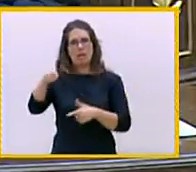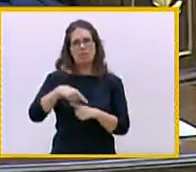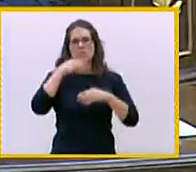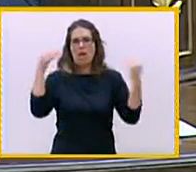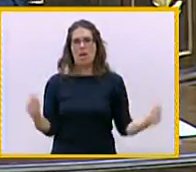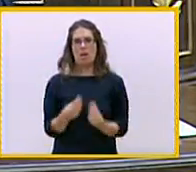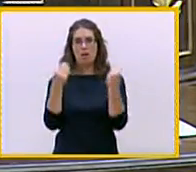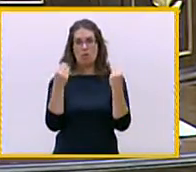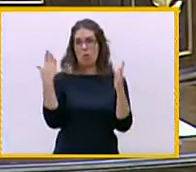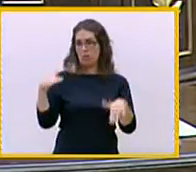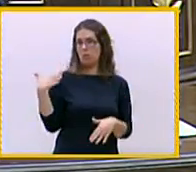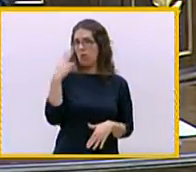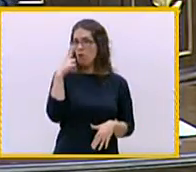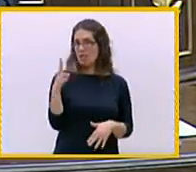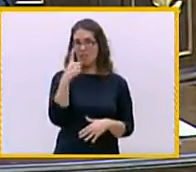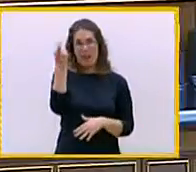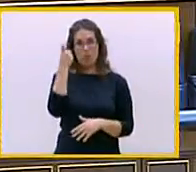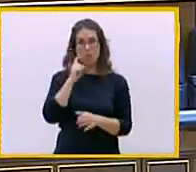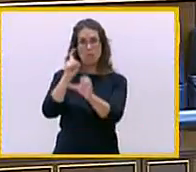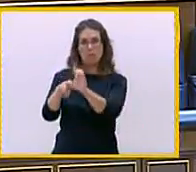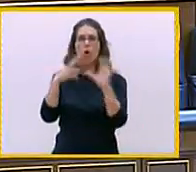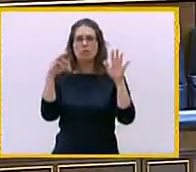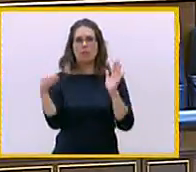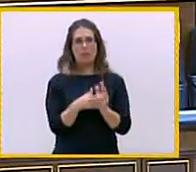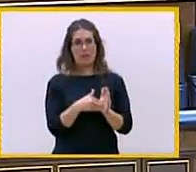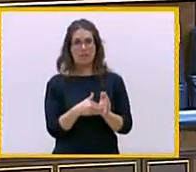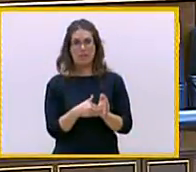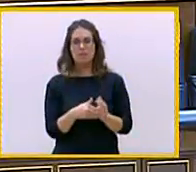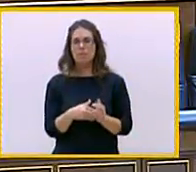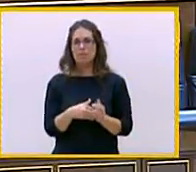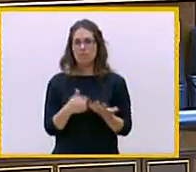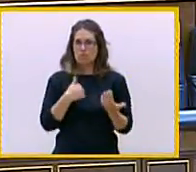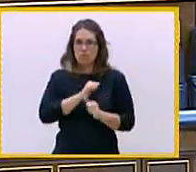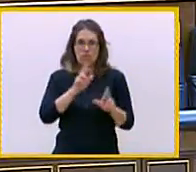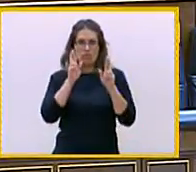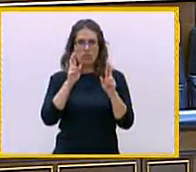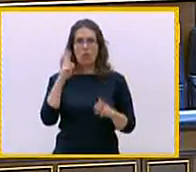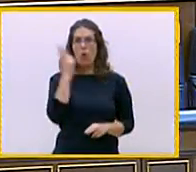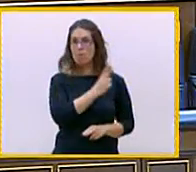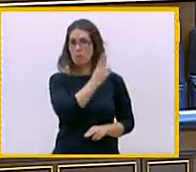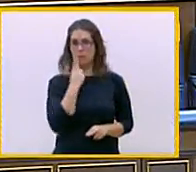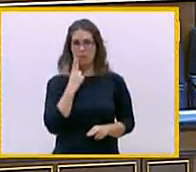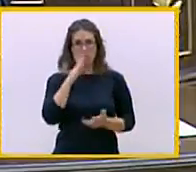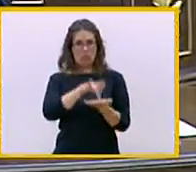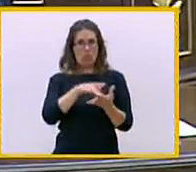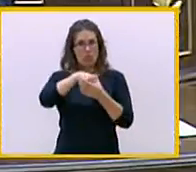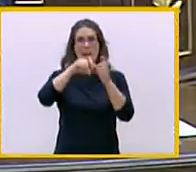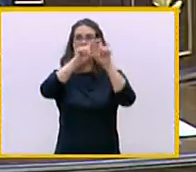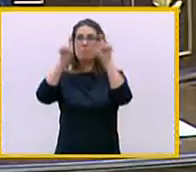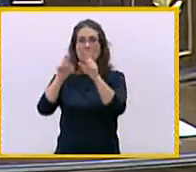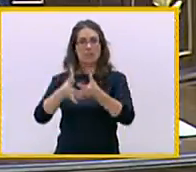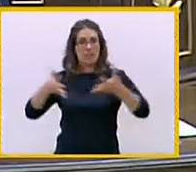en estos programas han alcanzado los 80.000. Y espero que el compromiso asumido por las grandes empresas, por la